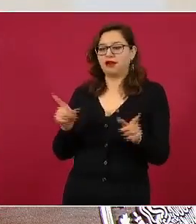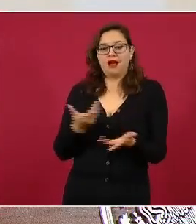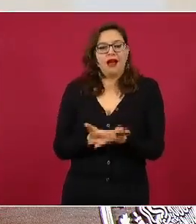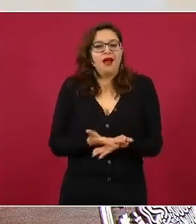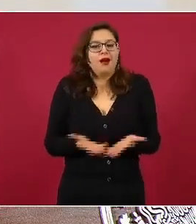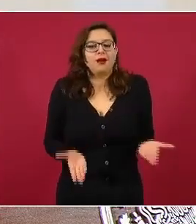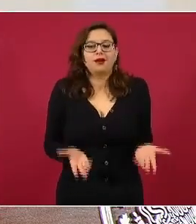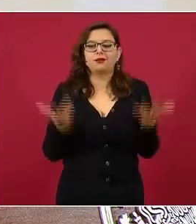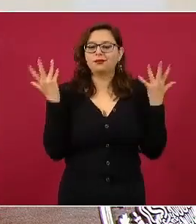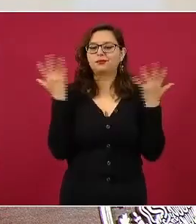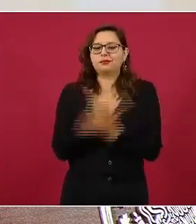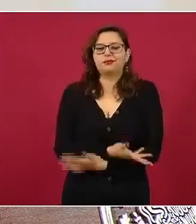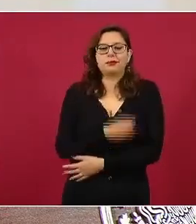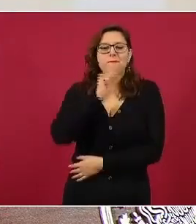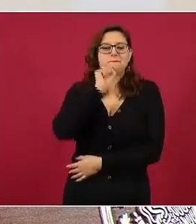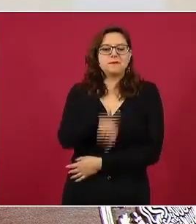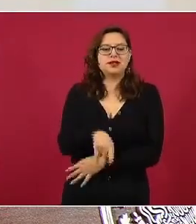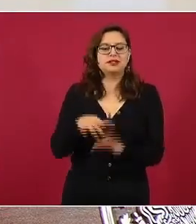Unos